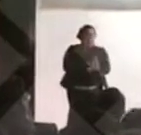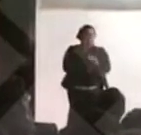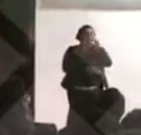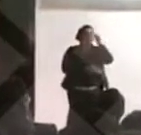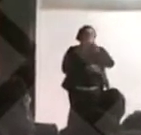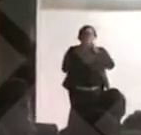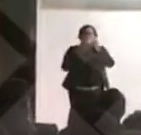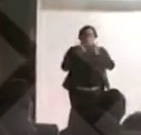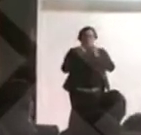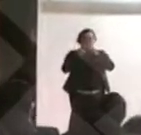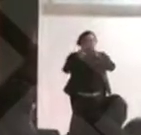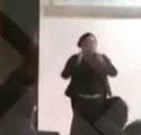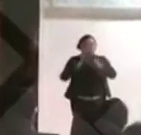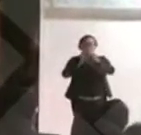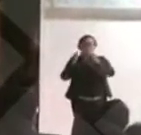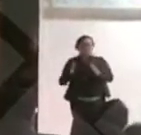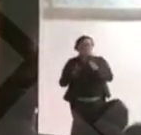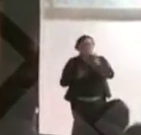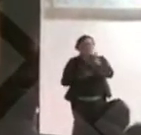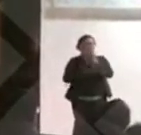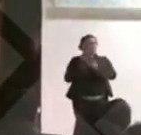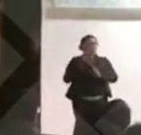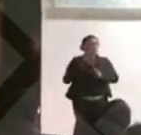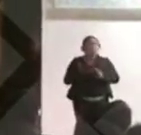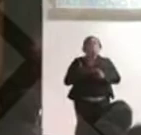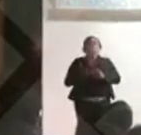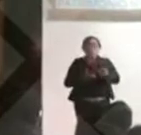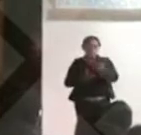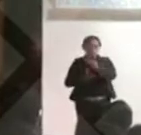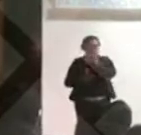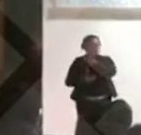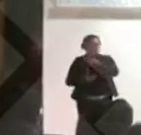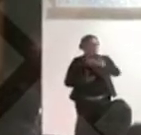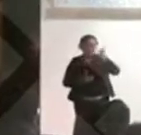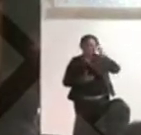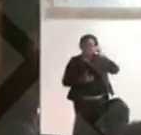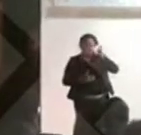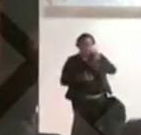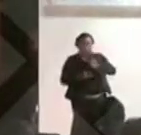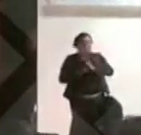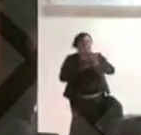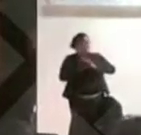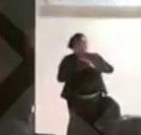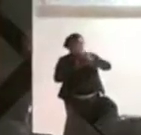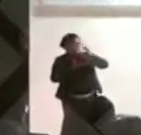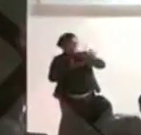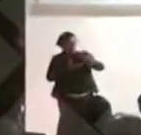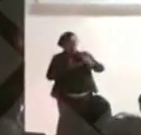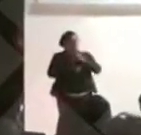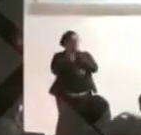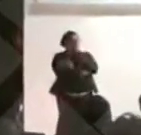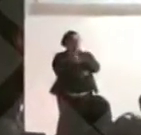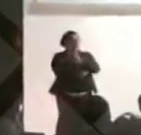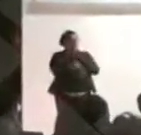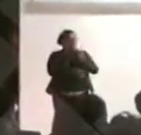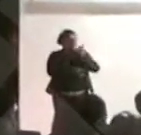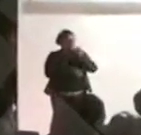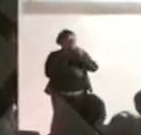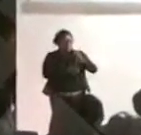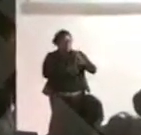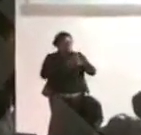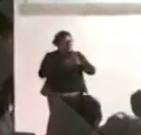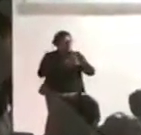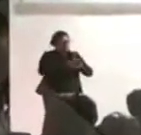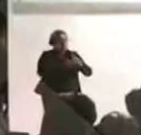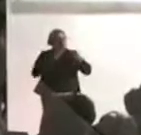sin ambulantes. Un programa que ha resultado de lo más exitoso gracias al acompañamiento solidario